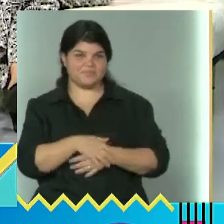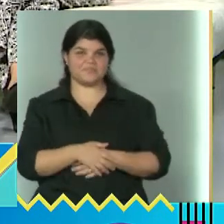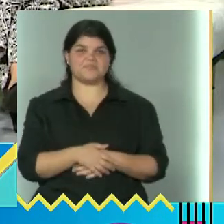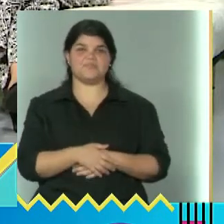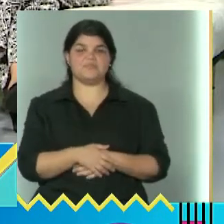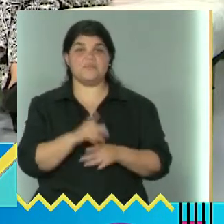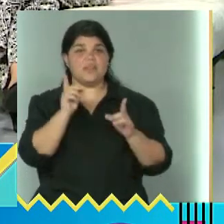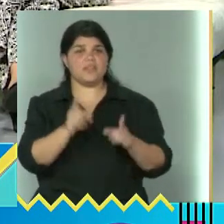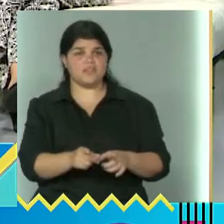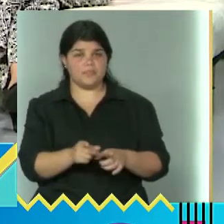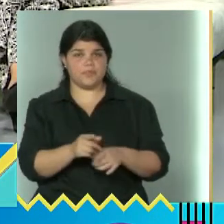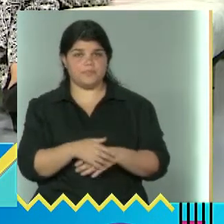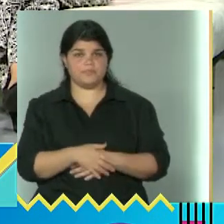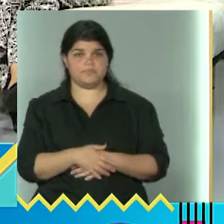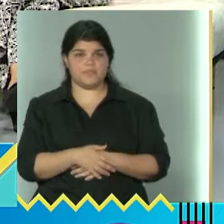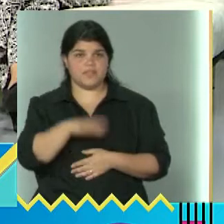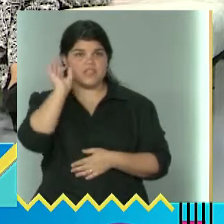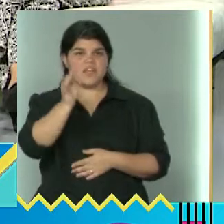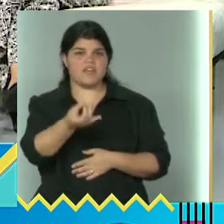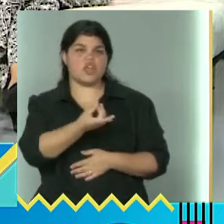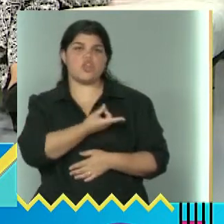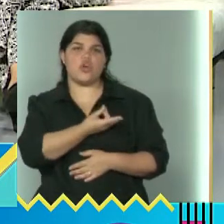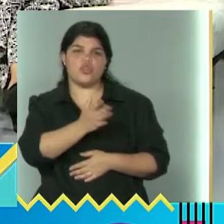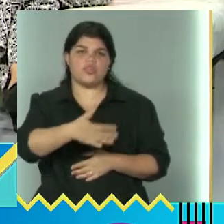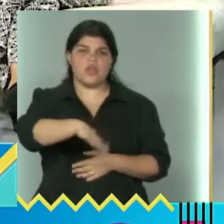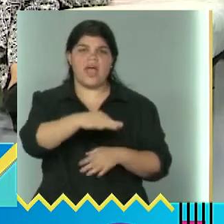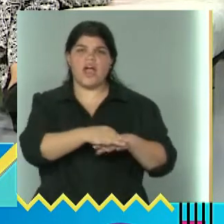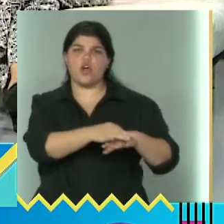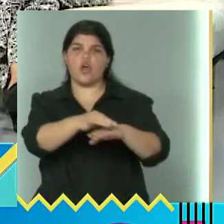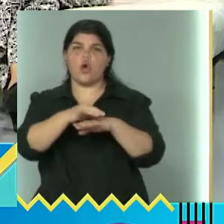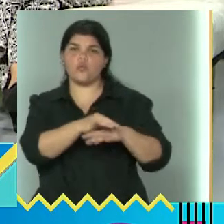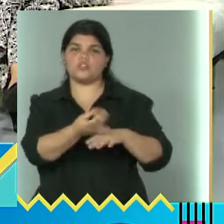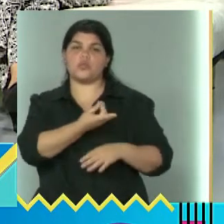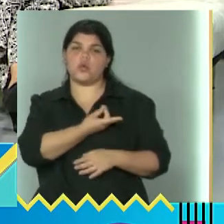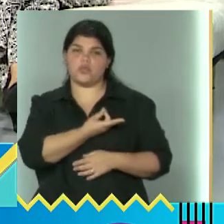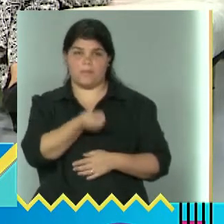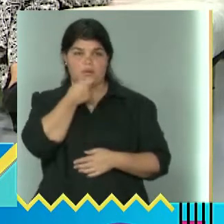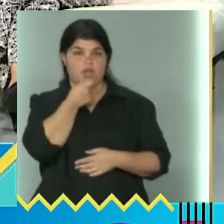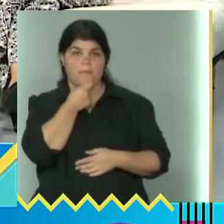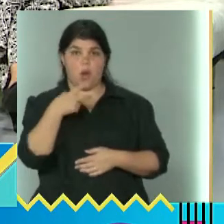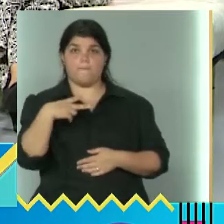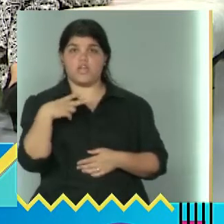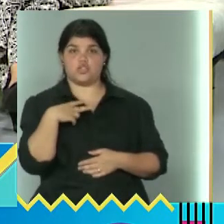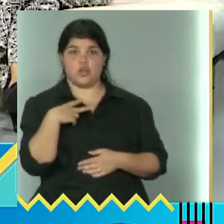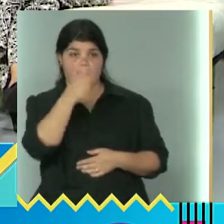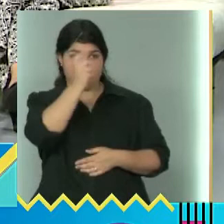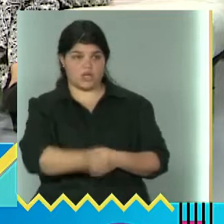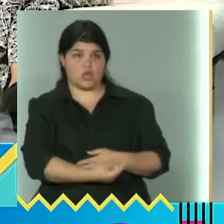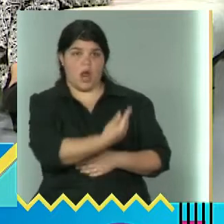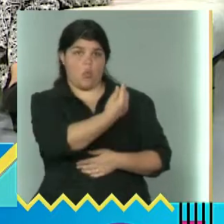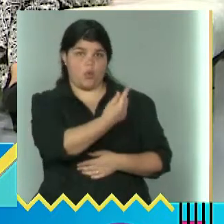apunta o en qué campos de trabajo se puede aplicar el coaching. Bien. Por ejemplo, el coaching personal para aplicar a una persona, el